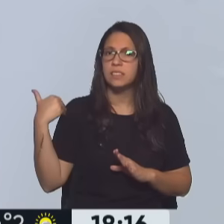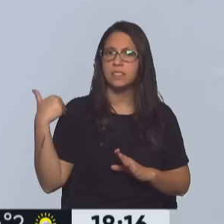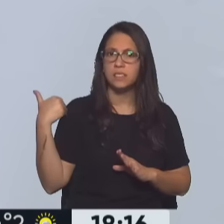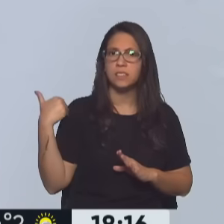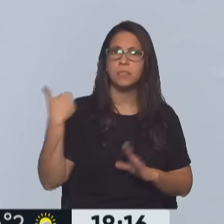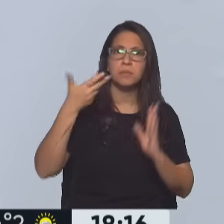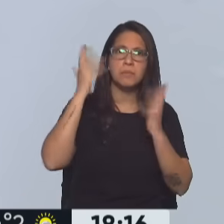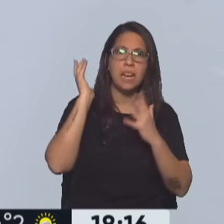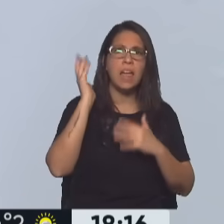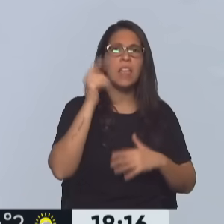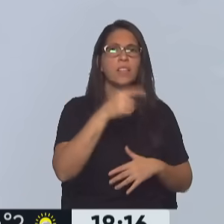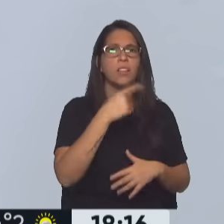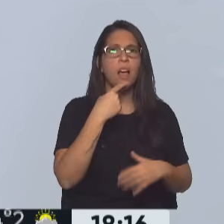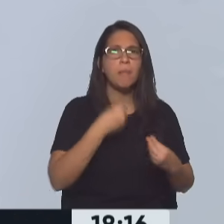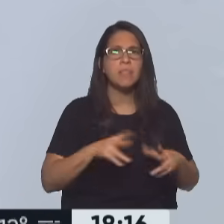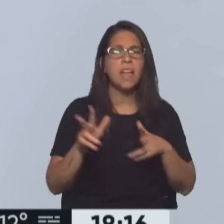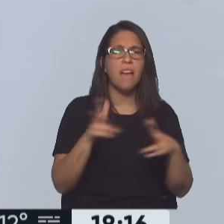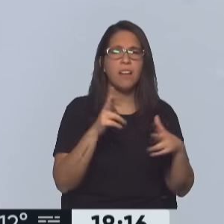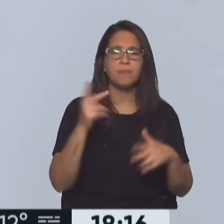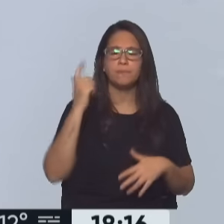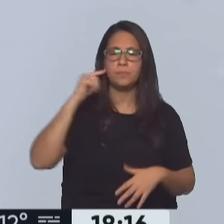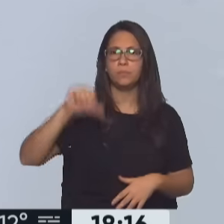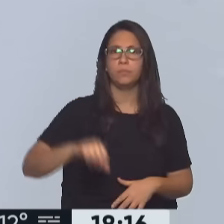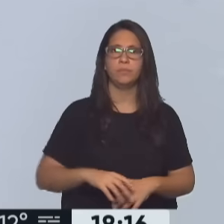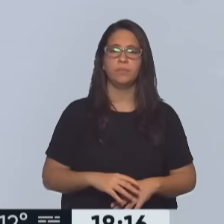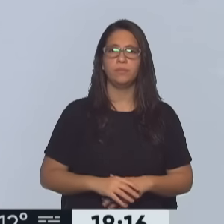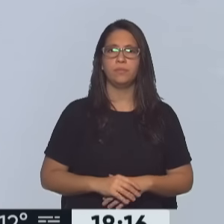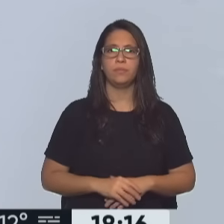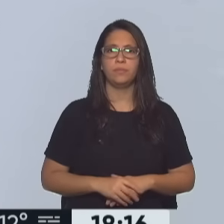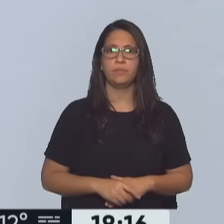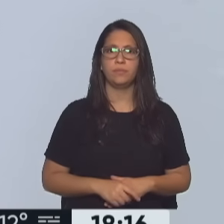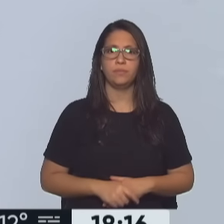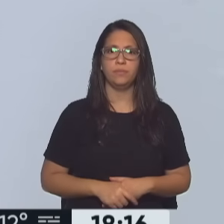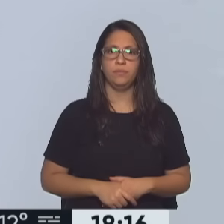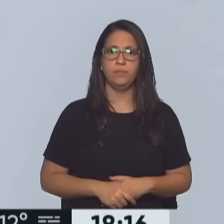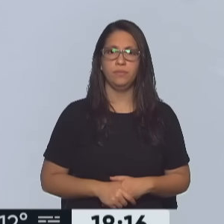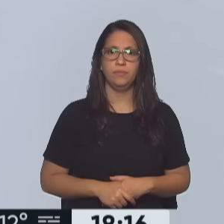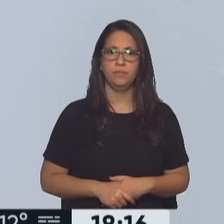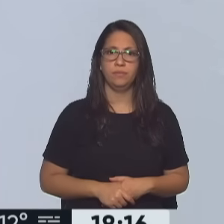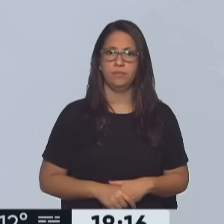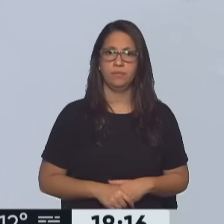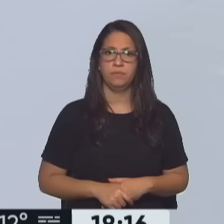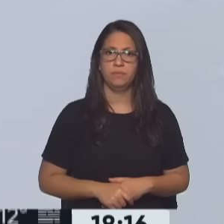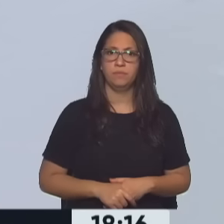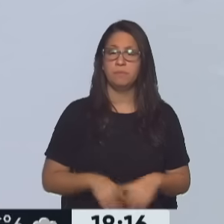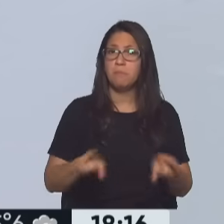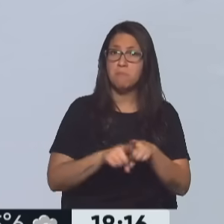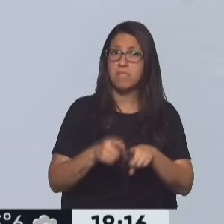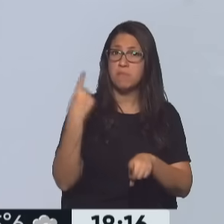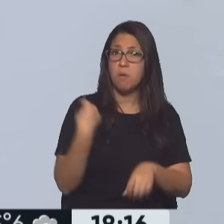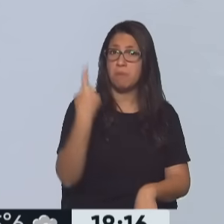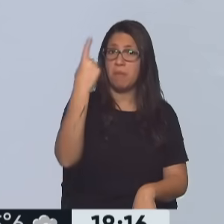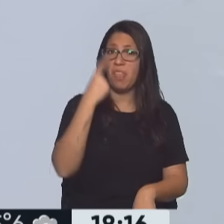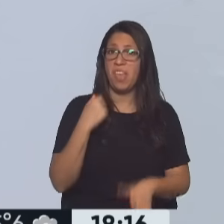Javier Milei empieza a apoderar en parte su discurso, diciendo algunas cosas que antes había dicho. Quería saber cómo Yo lo mismo que dije el primer